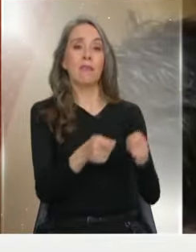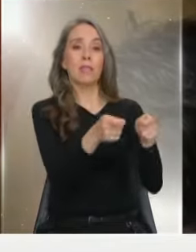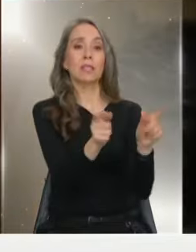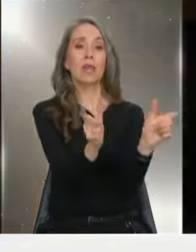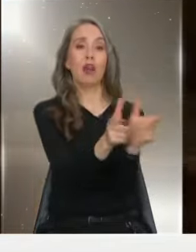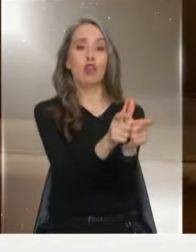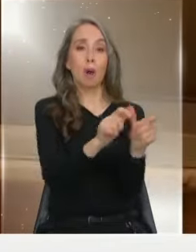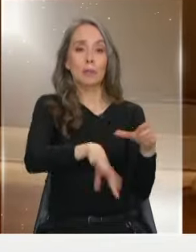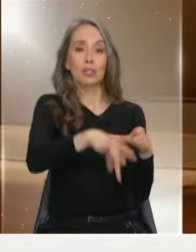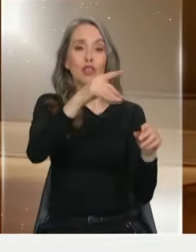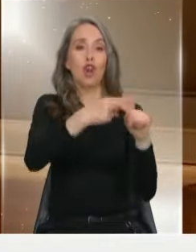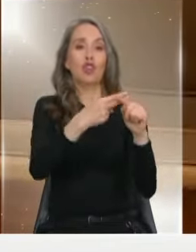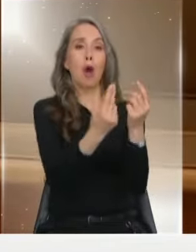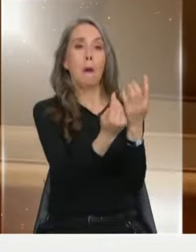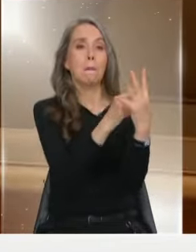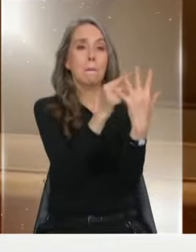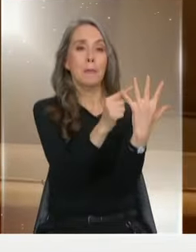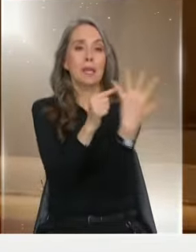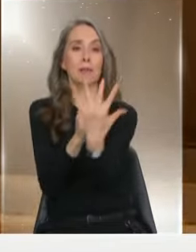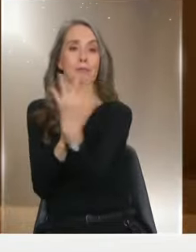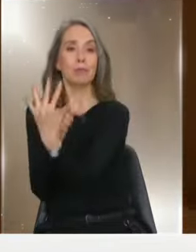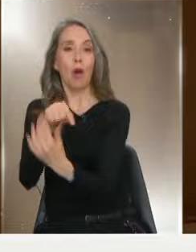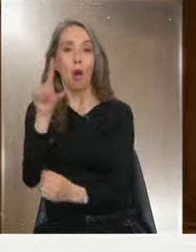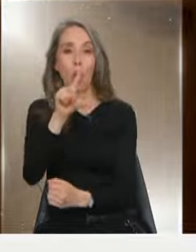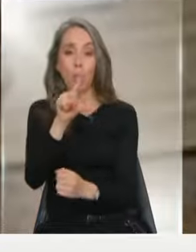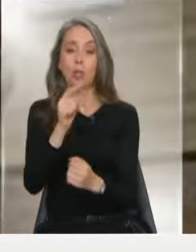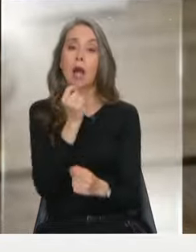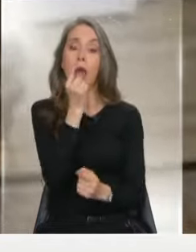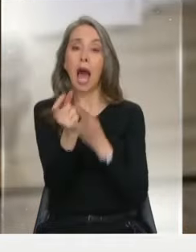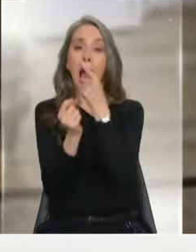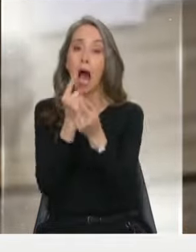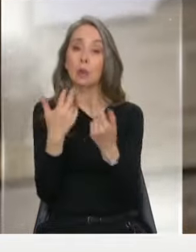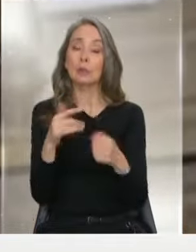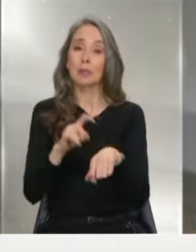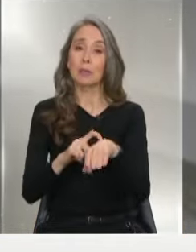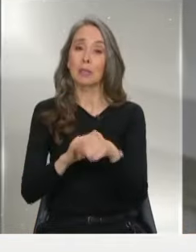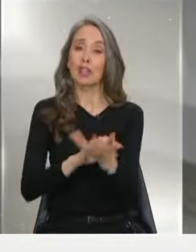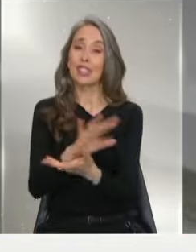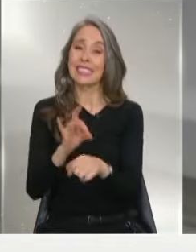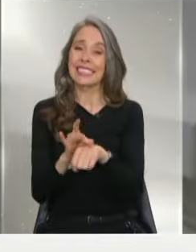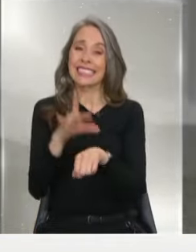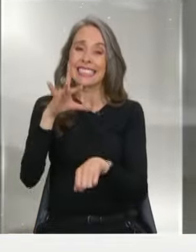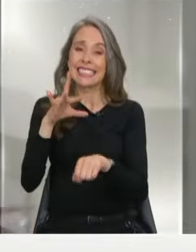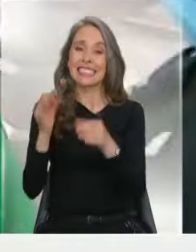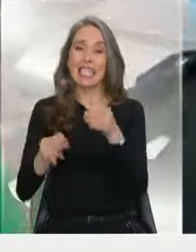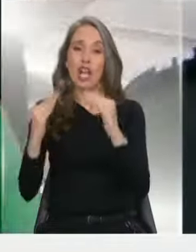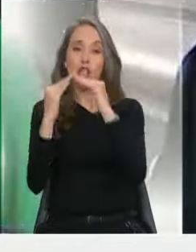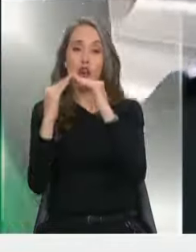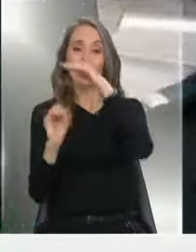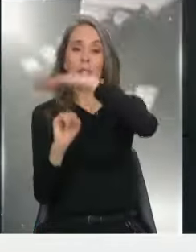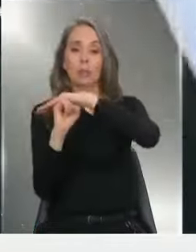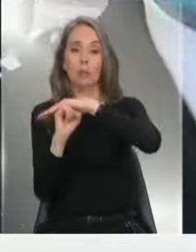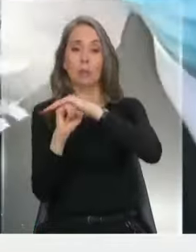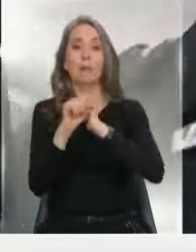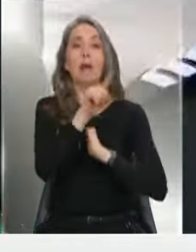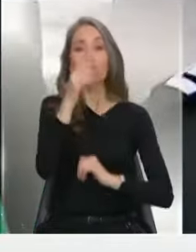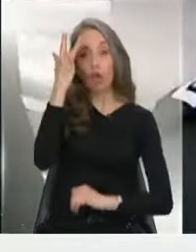comisiones sorteadas este lunes. Acusaciones en tiempos críticos para la Corte Suprema, donde su credibilidad está en juego.